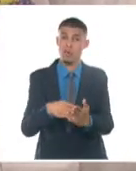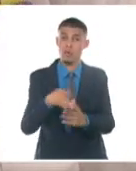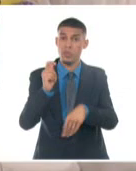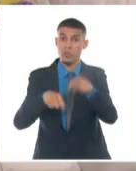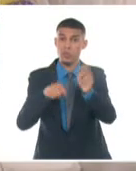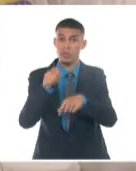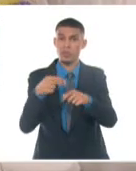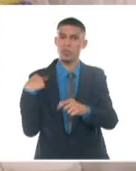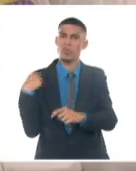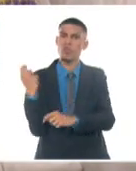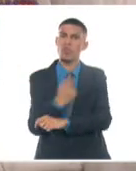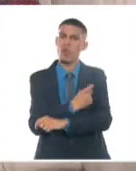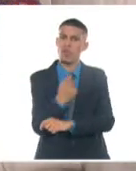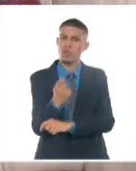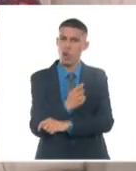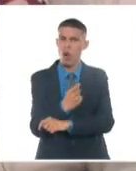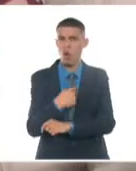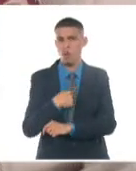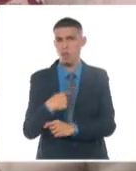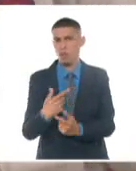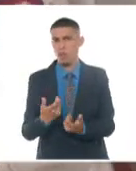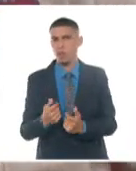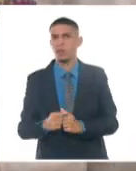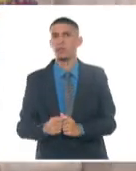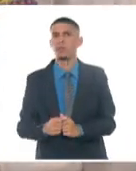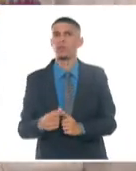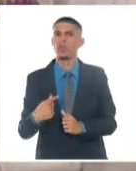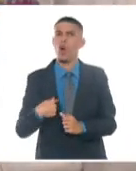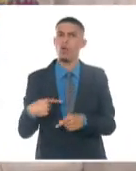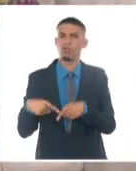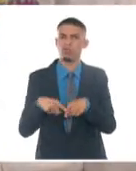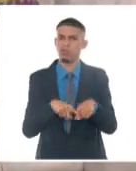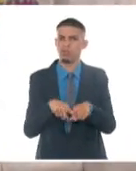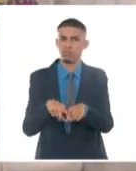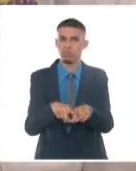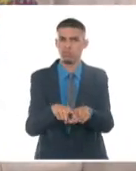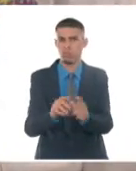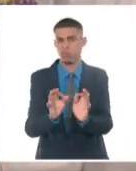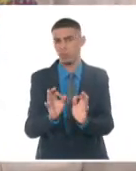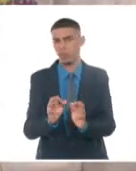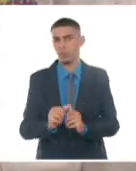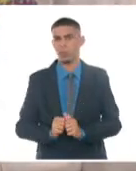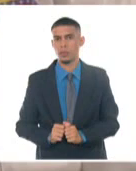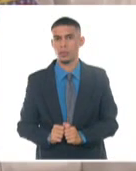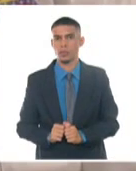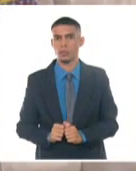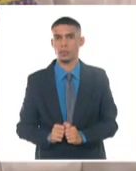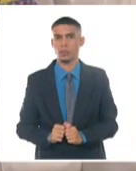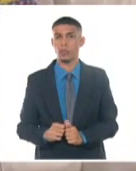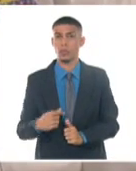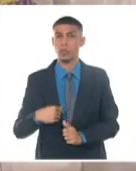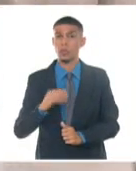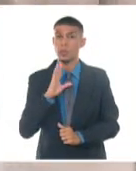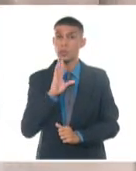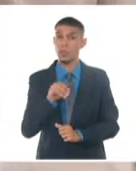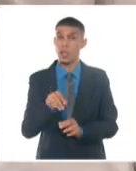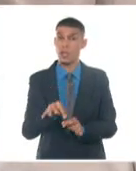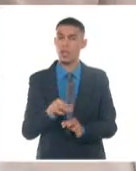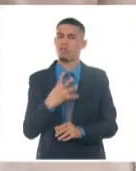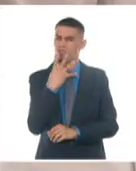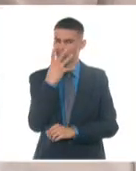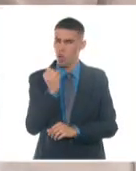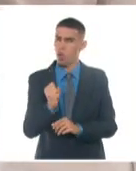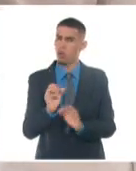doctor Eduardo Mijares Díaz, fue con quien roté la rotación completa. Y ahí dije, este es la mía. Tengo